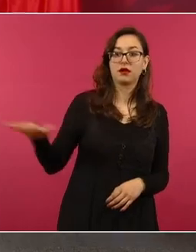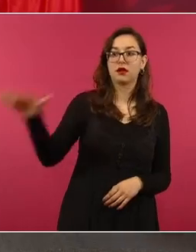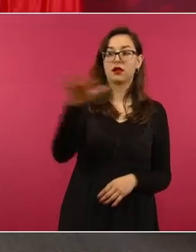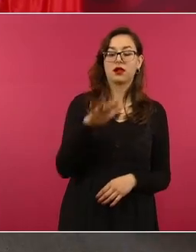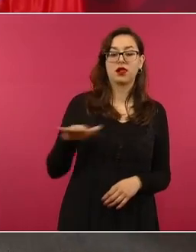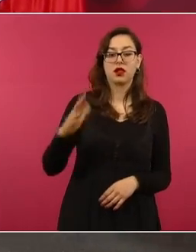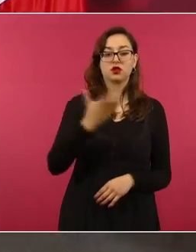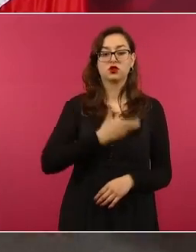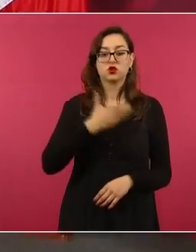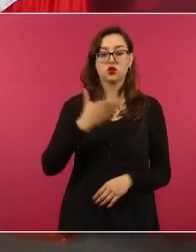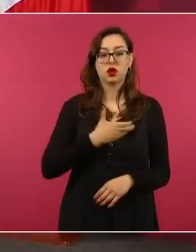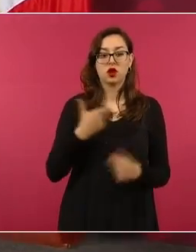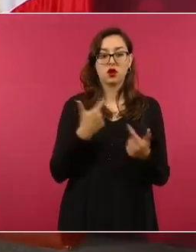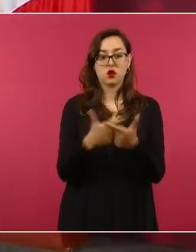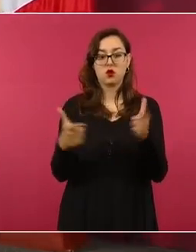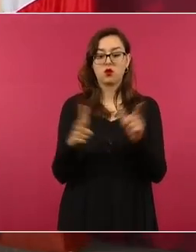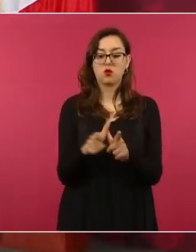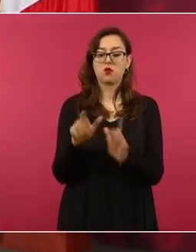Sí.